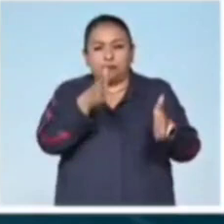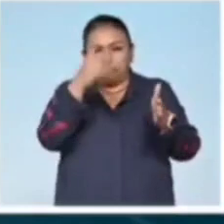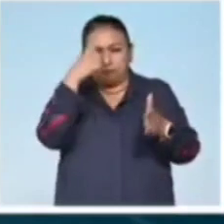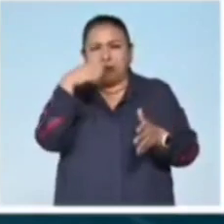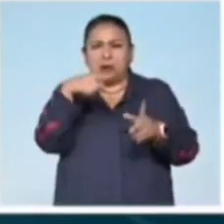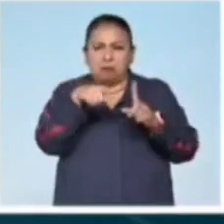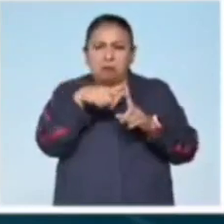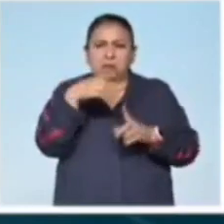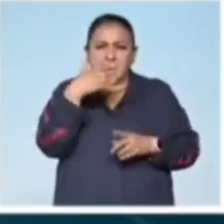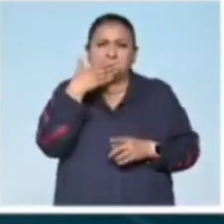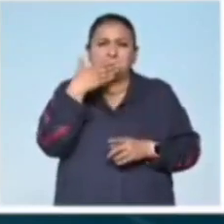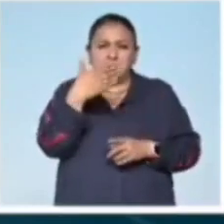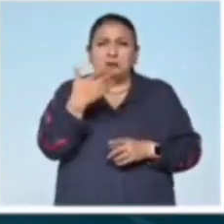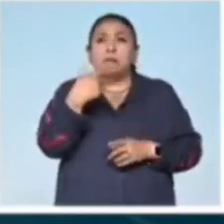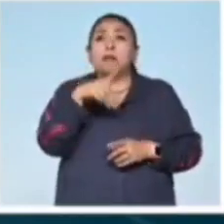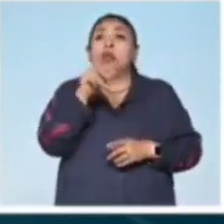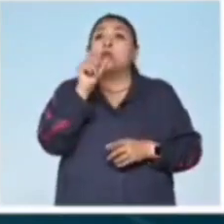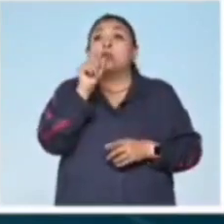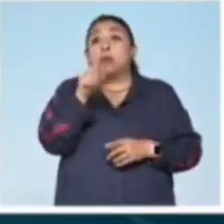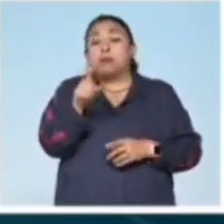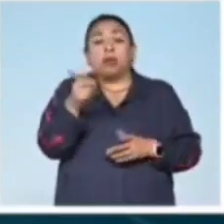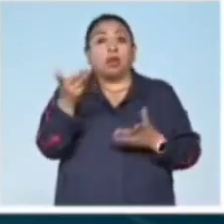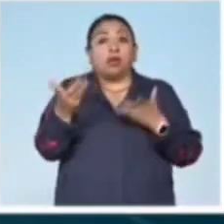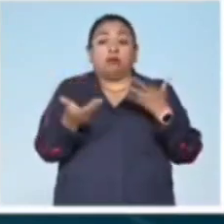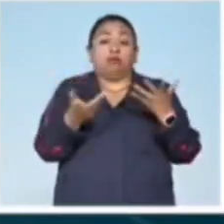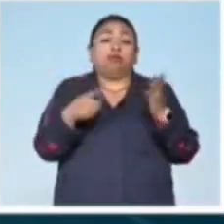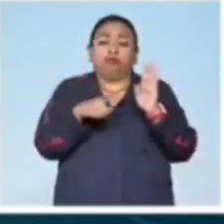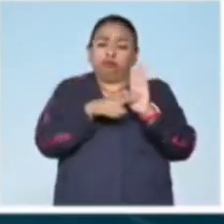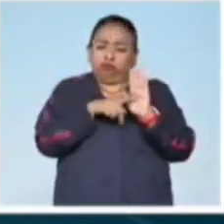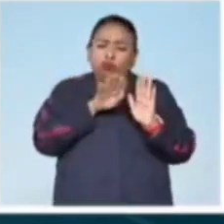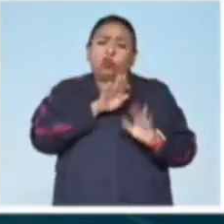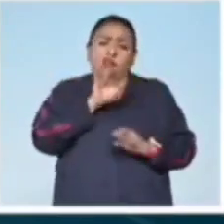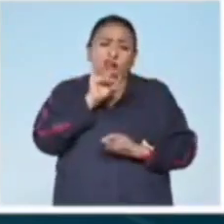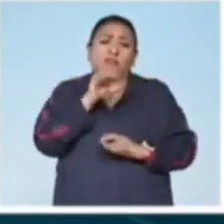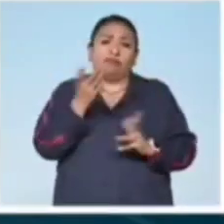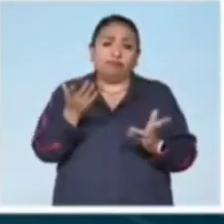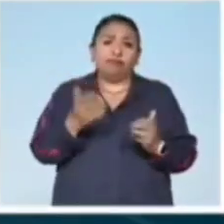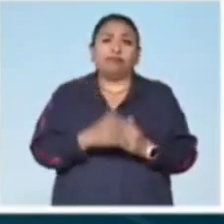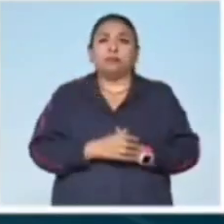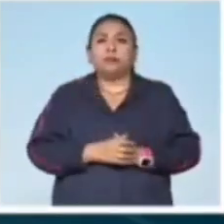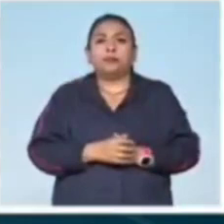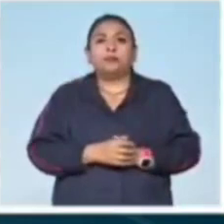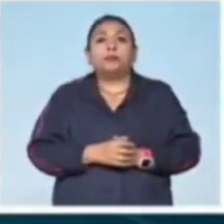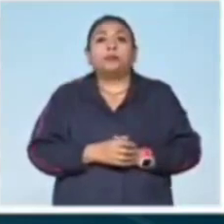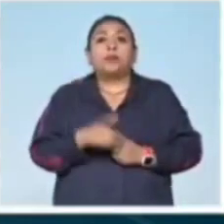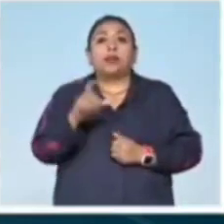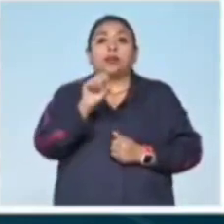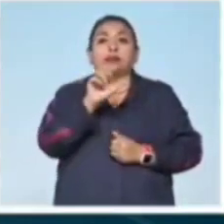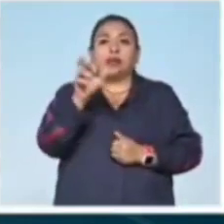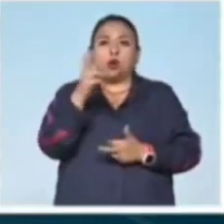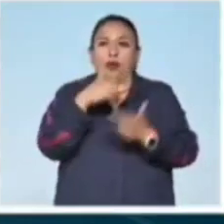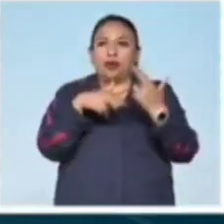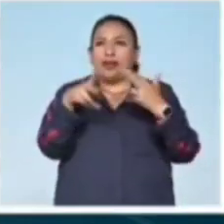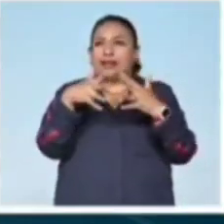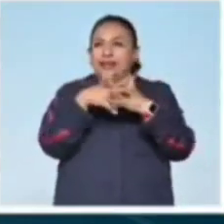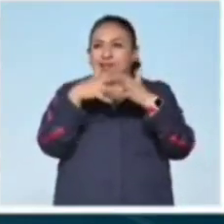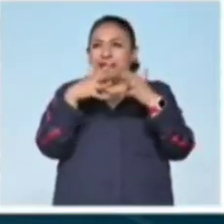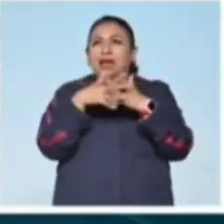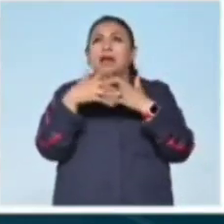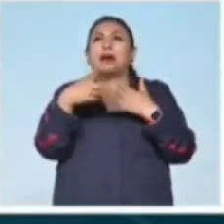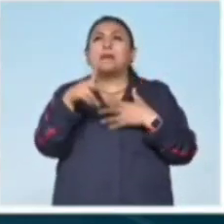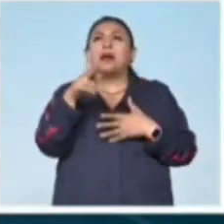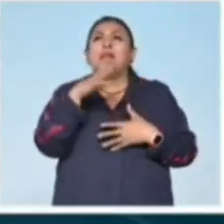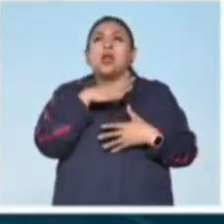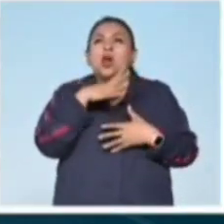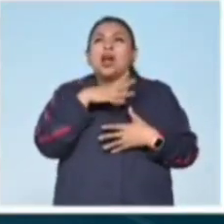para bien, pero también se nos sale para mal. ¿Quieres un cigarro? Saúl regresa de la guerra, pero lo hace